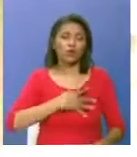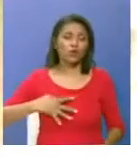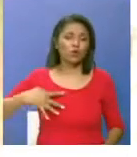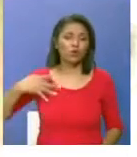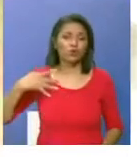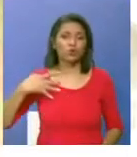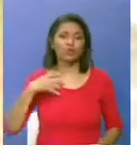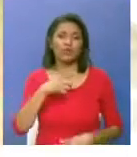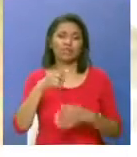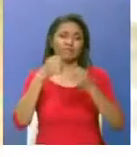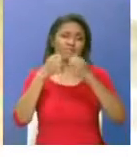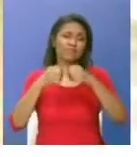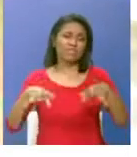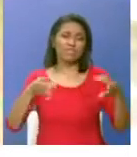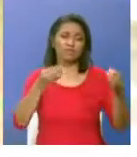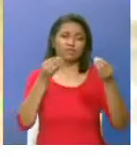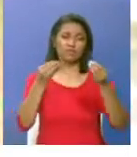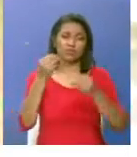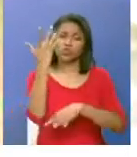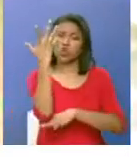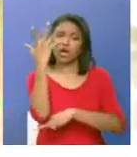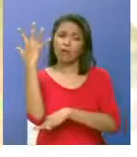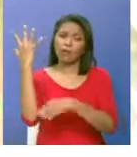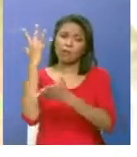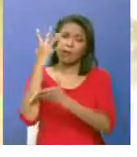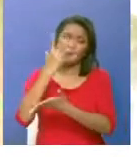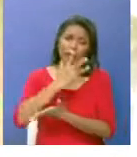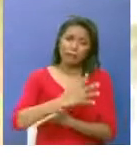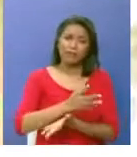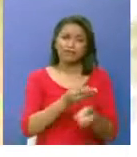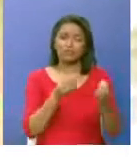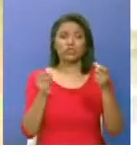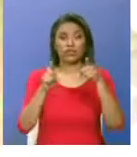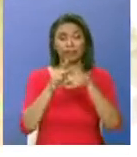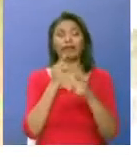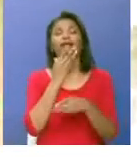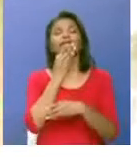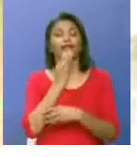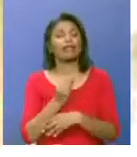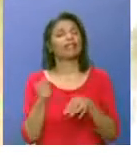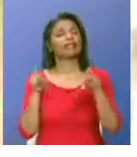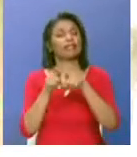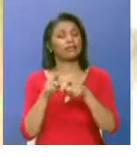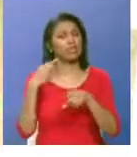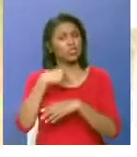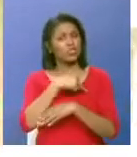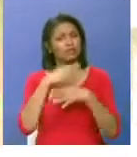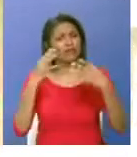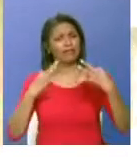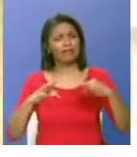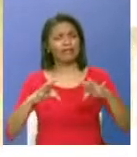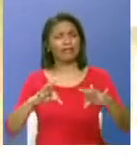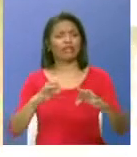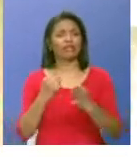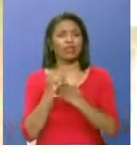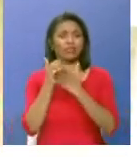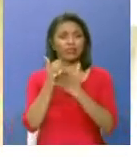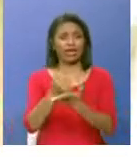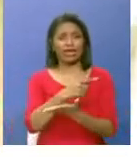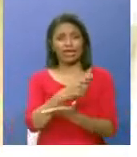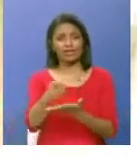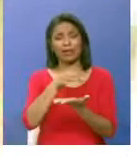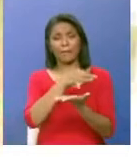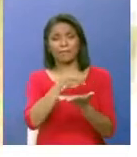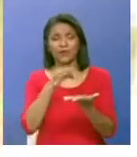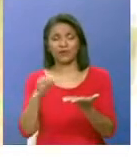pierden bosque, pero también la provincia de Darién, en la que estamos nosotros trabajando arduamente. Nuestros proyectos insignias